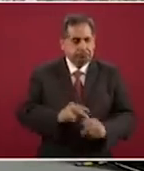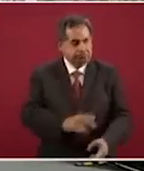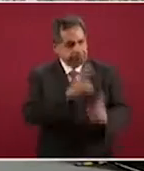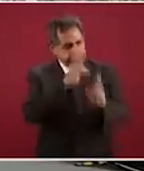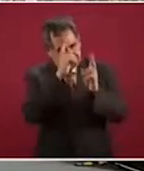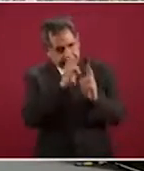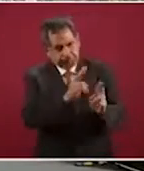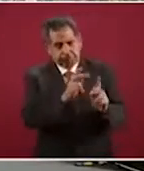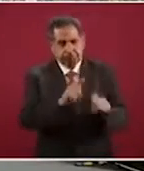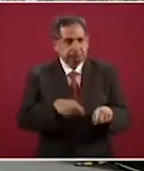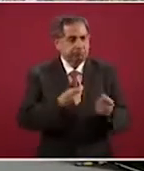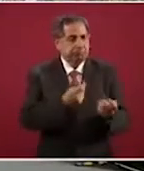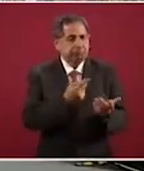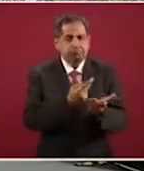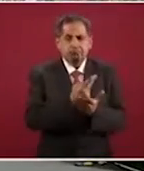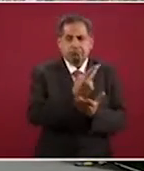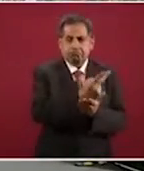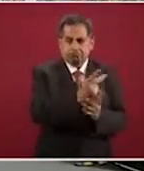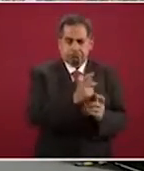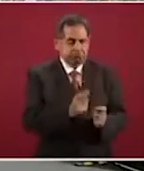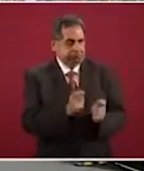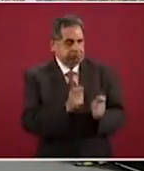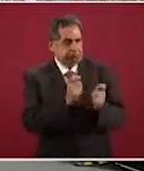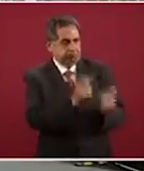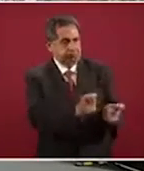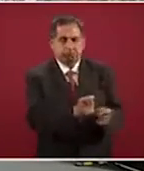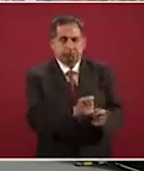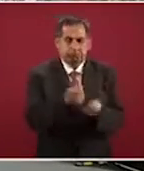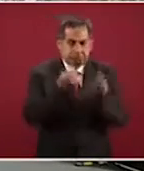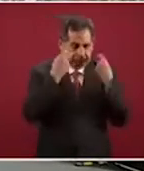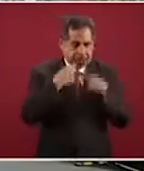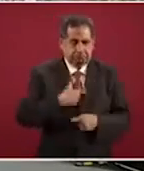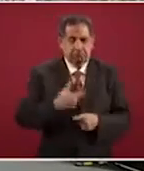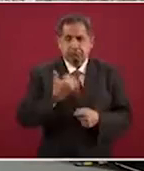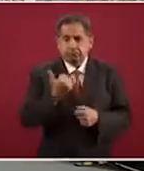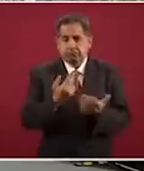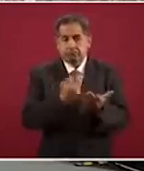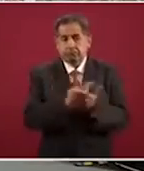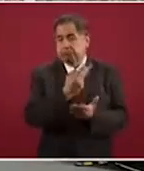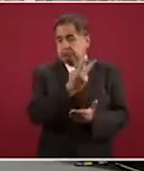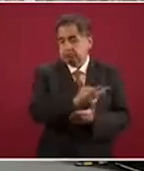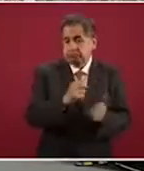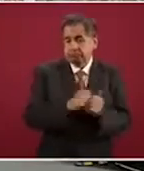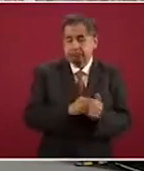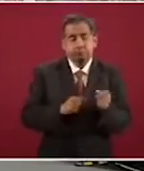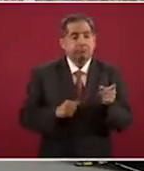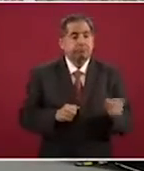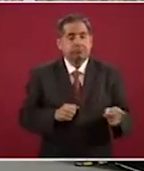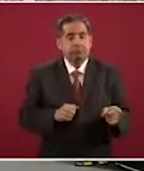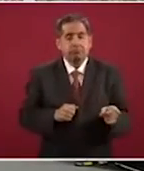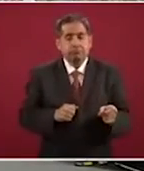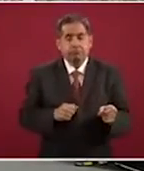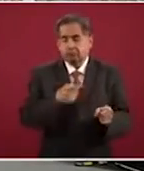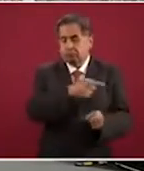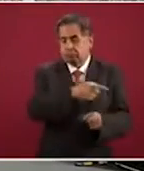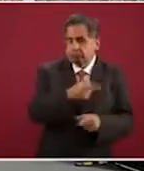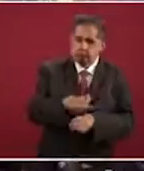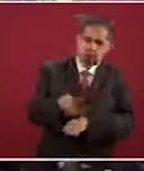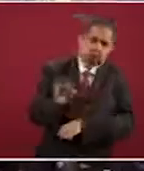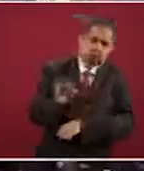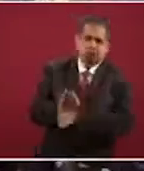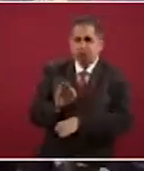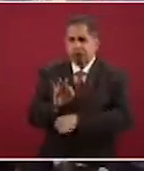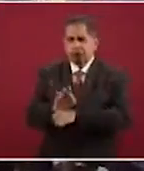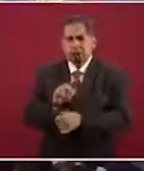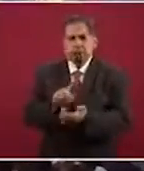de entrega de este premio por la defensa